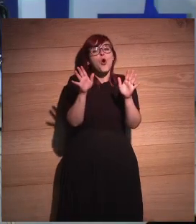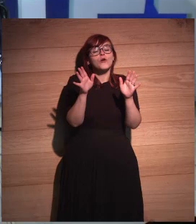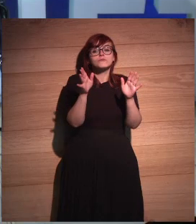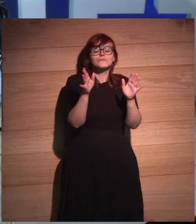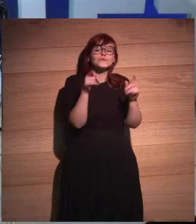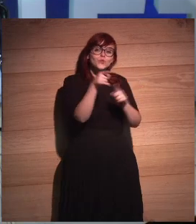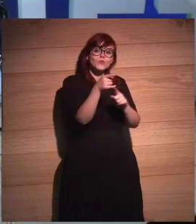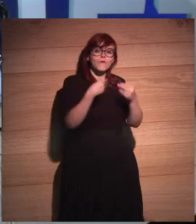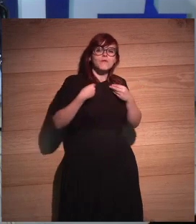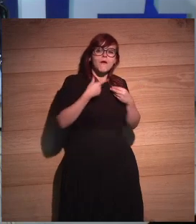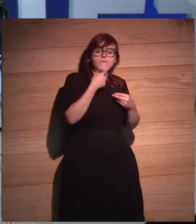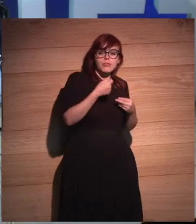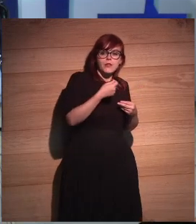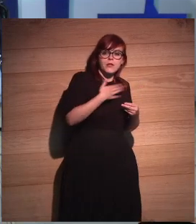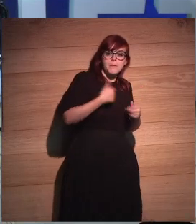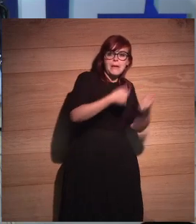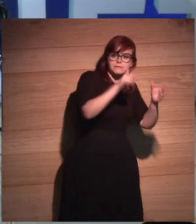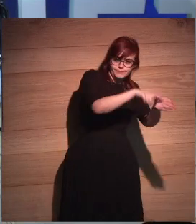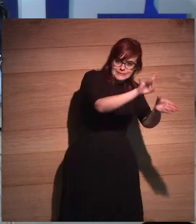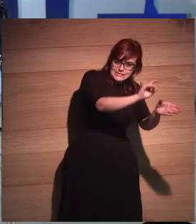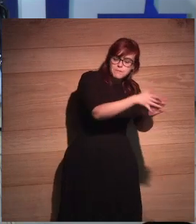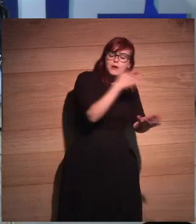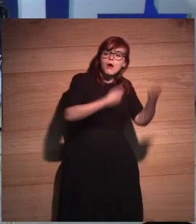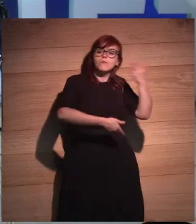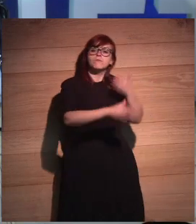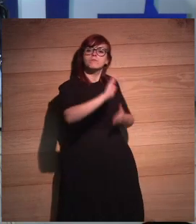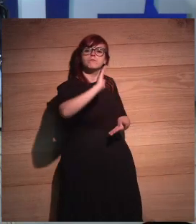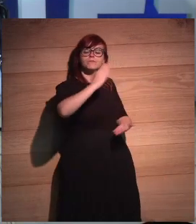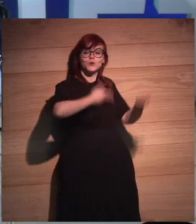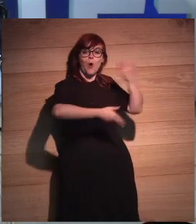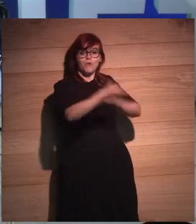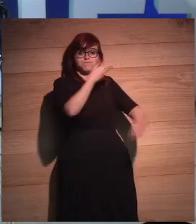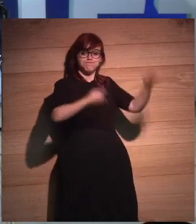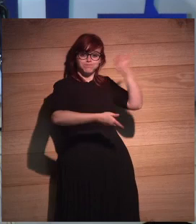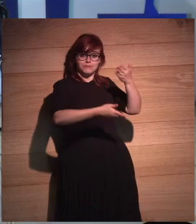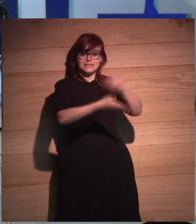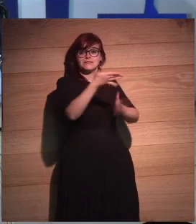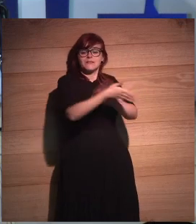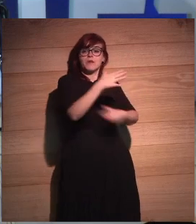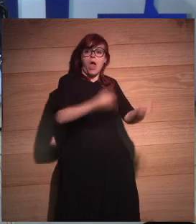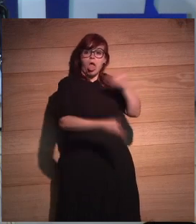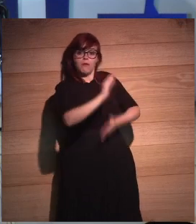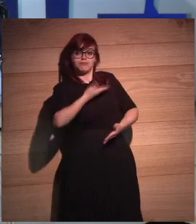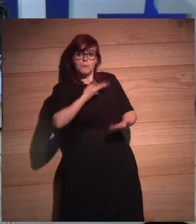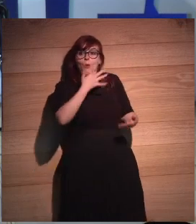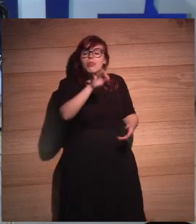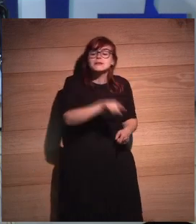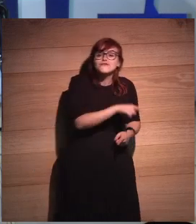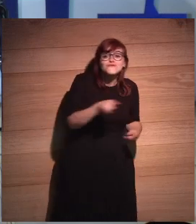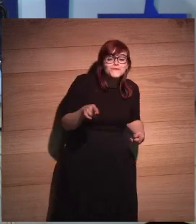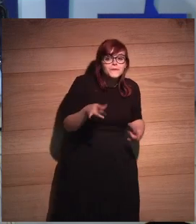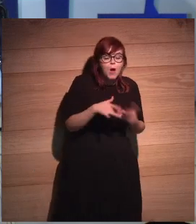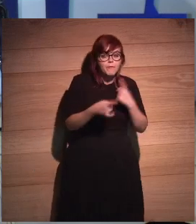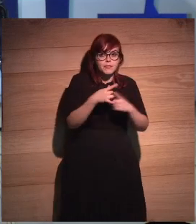contraprestaciones que tenemos a cambio? ¿Nos convienen de verdad? Y si nos convienen, tenemos opción de decidir si nos convienen o no. Porque a veces nos sentimos